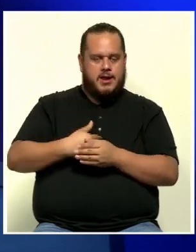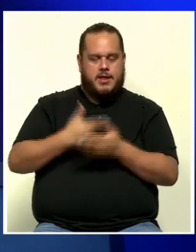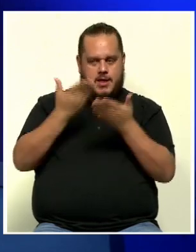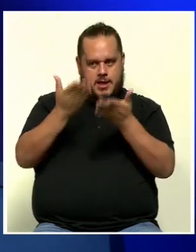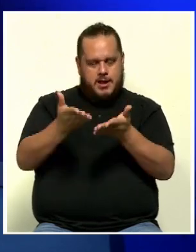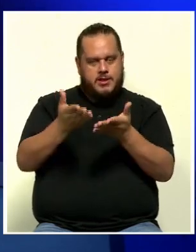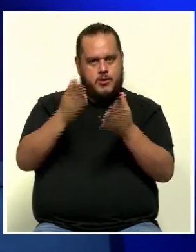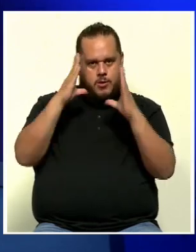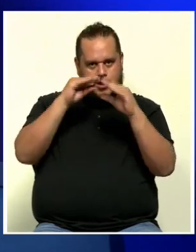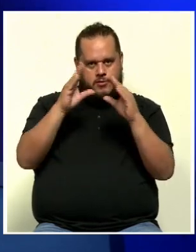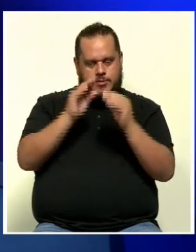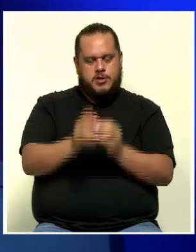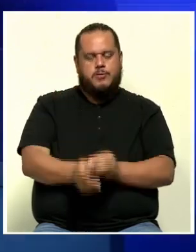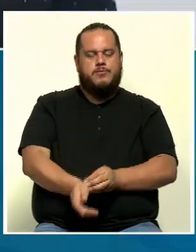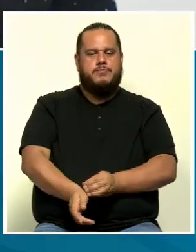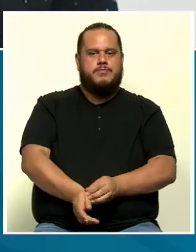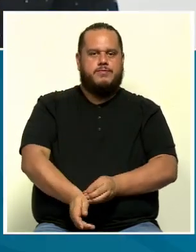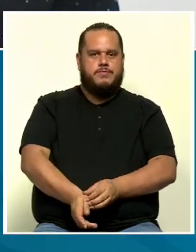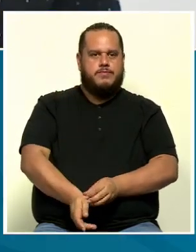reporte.